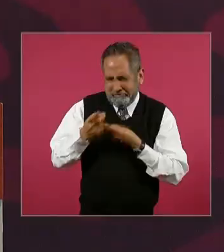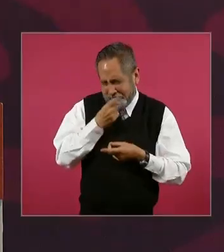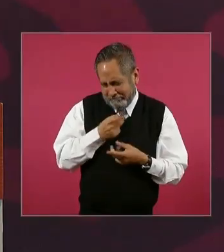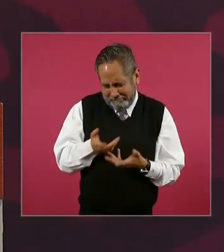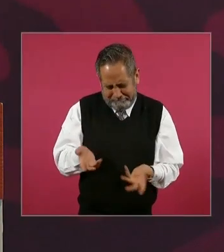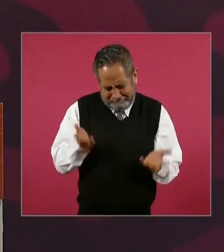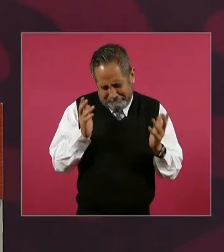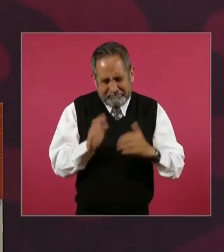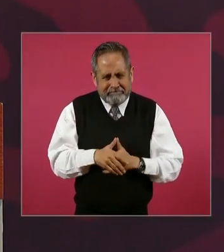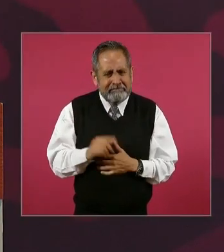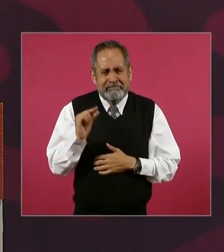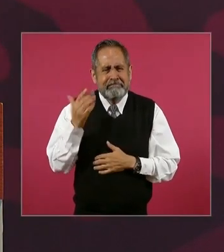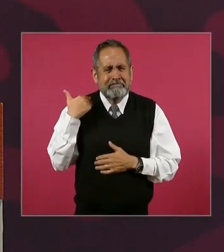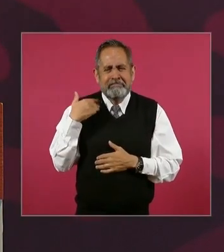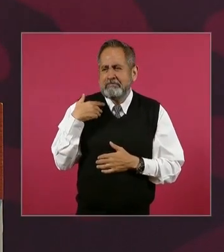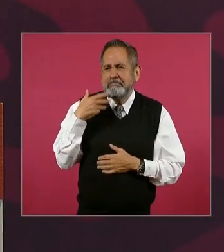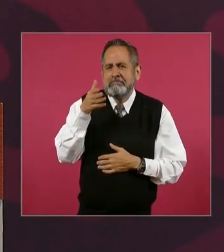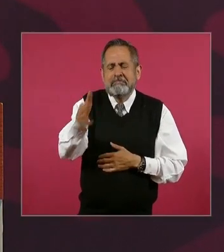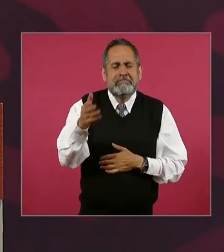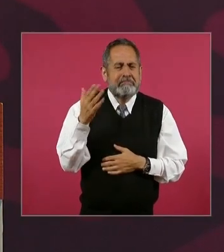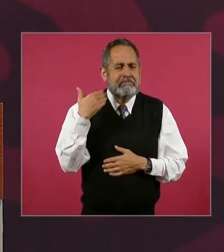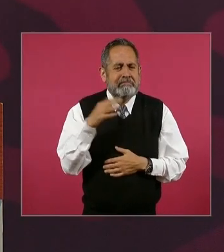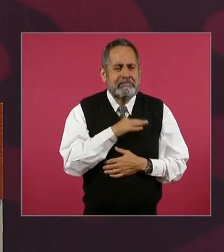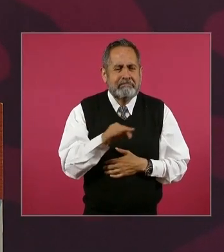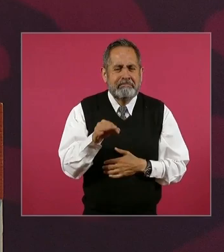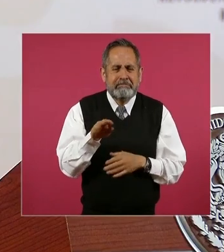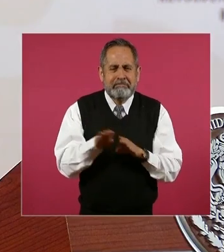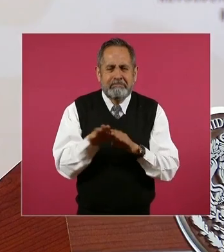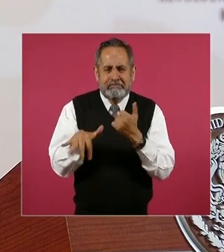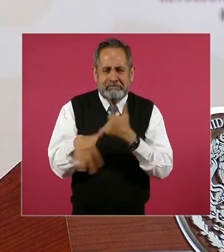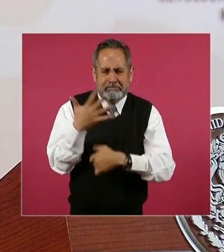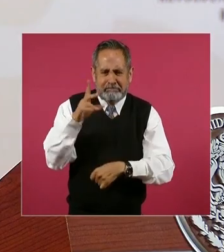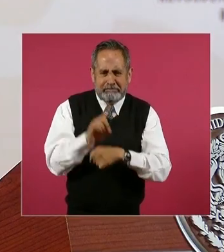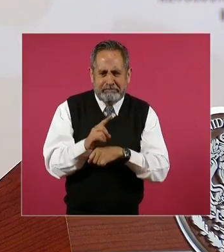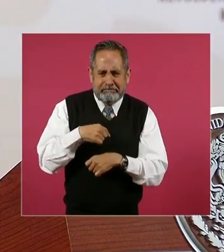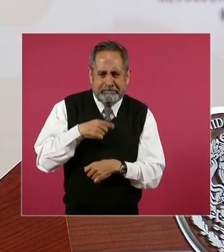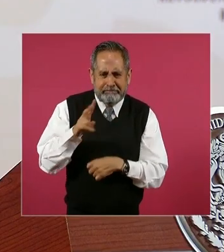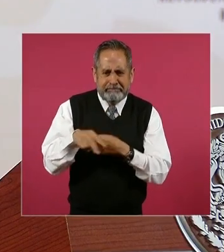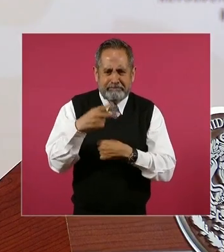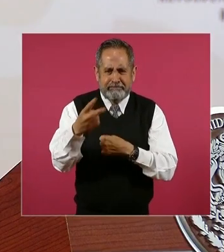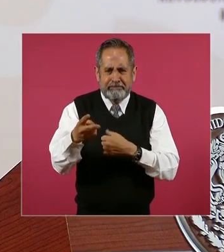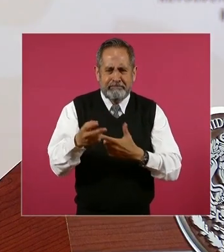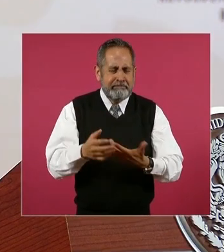y acabo de ir hace 15 días